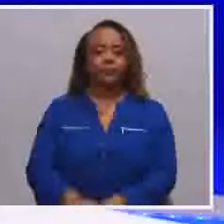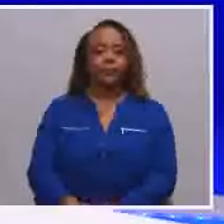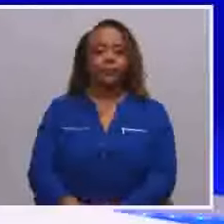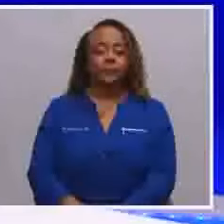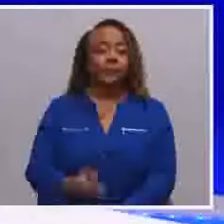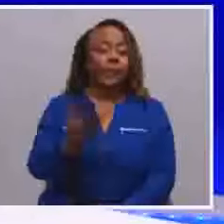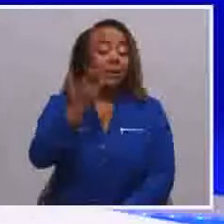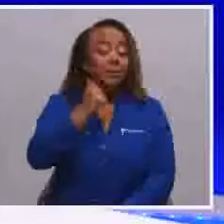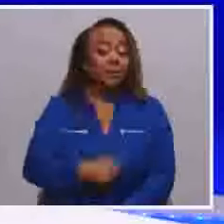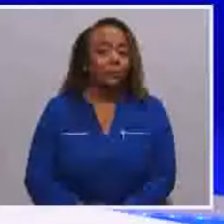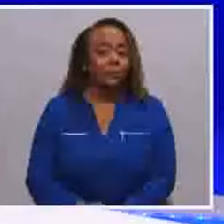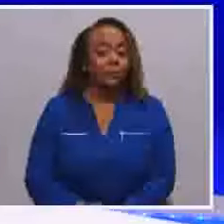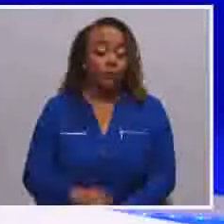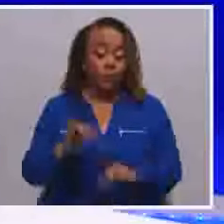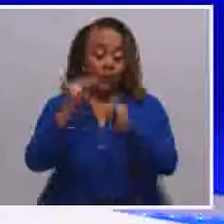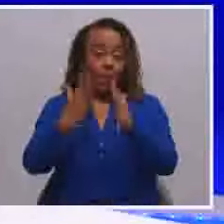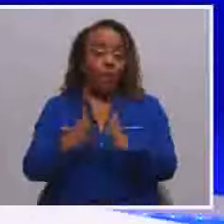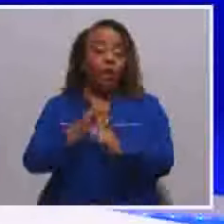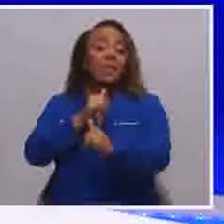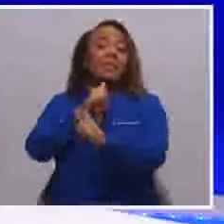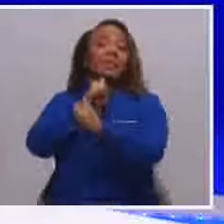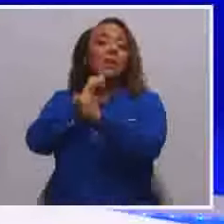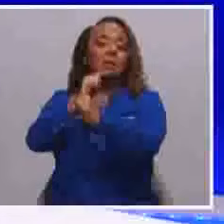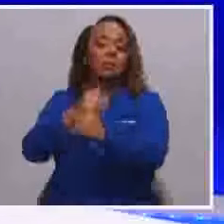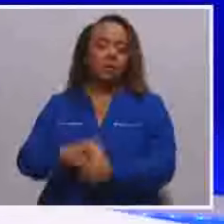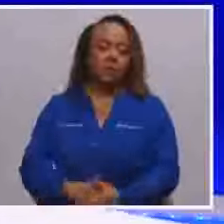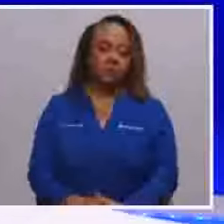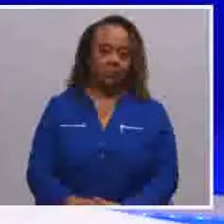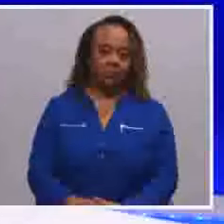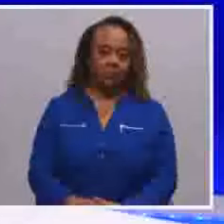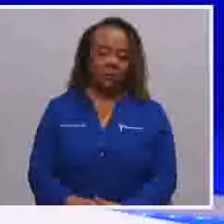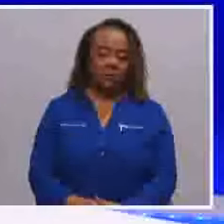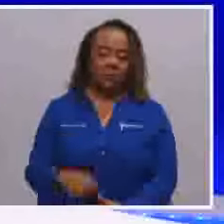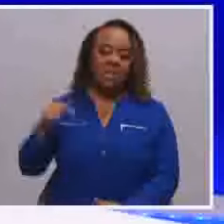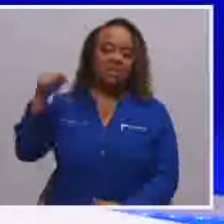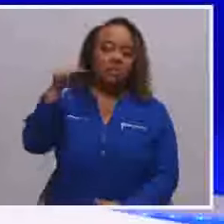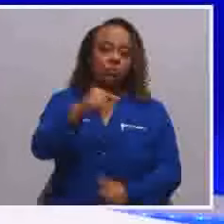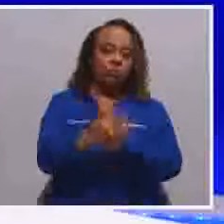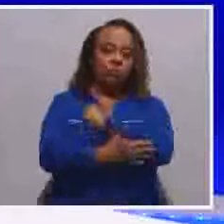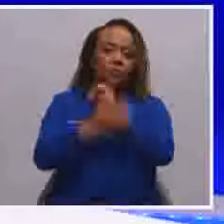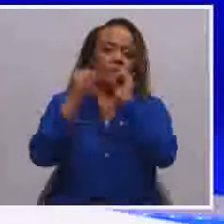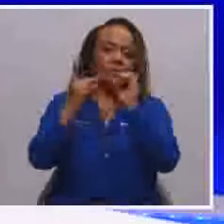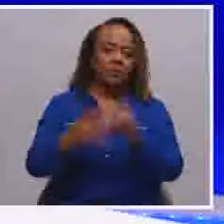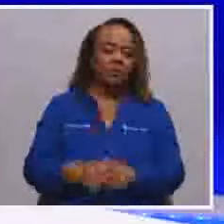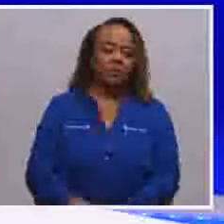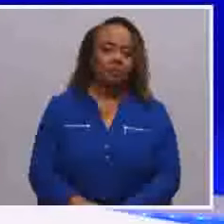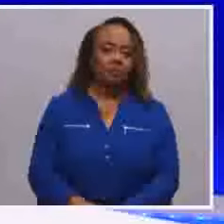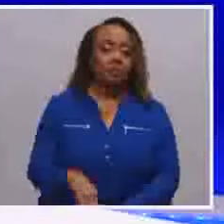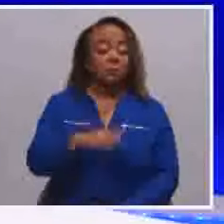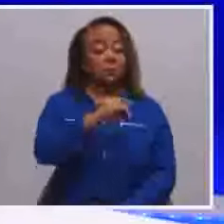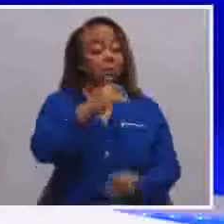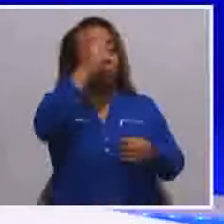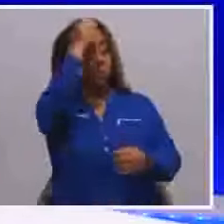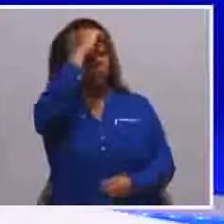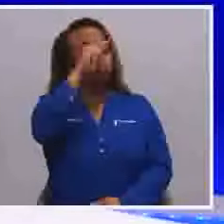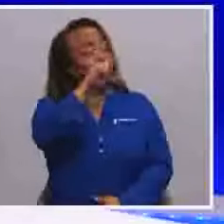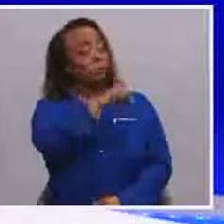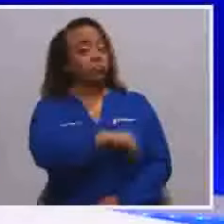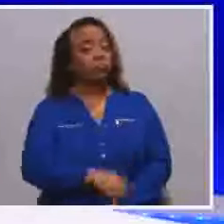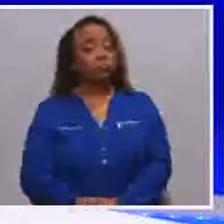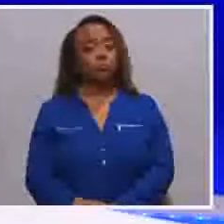esto un jugador denuncia un insulto racista y la posición fue